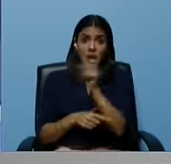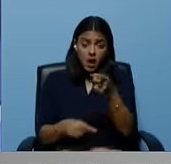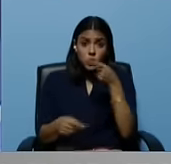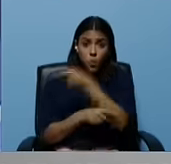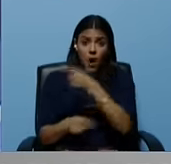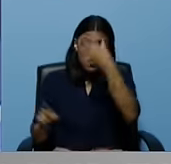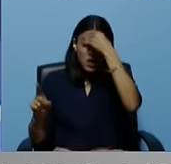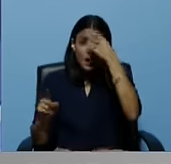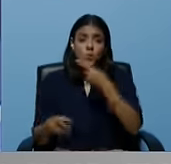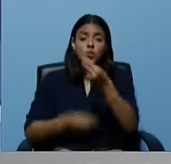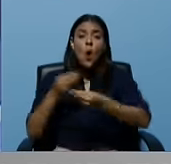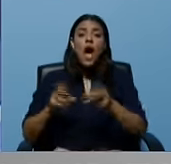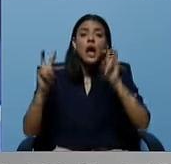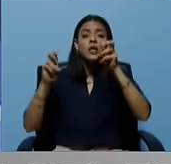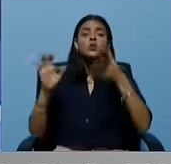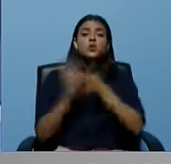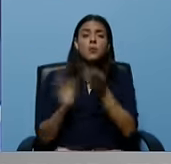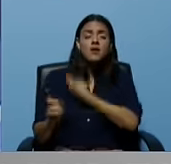sé qué.